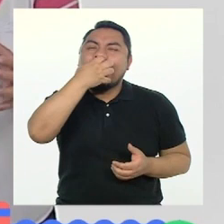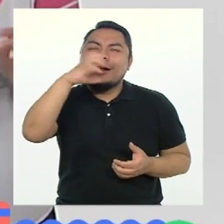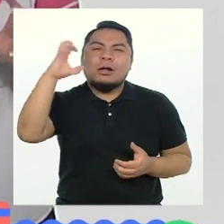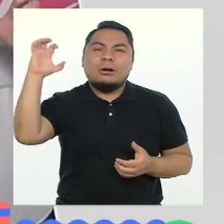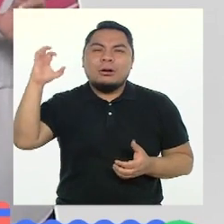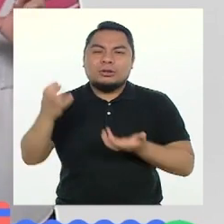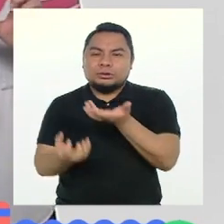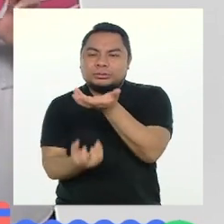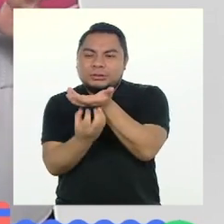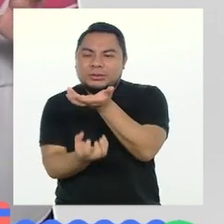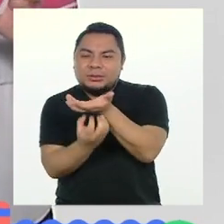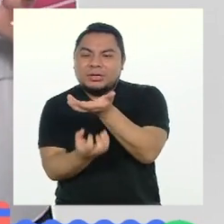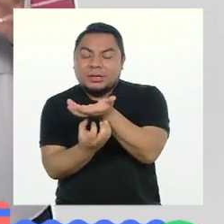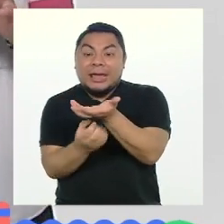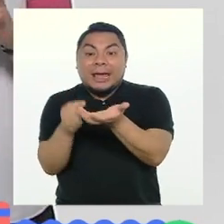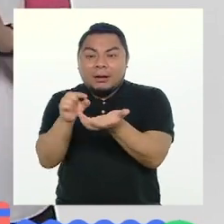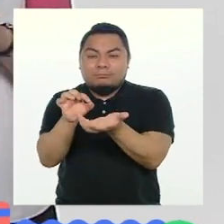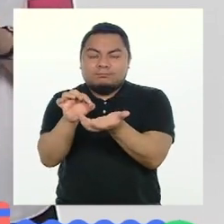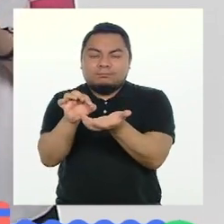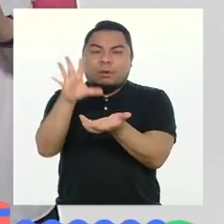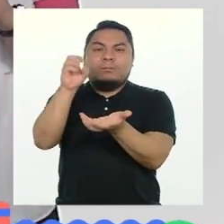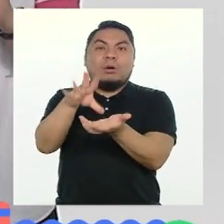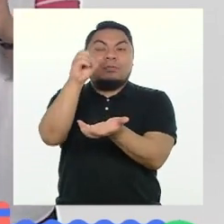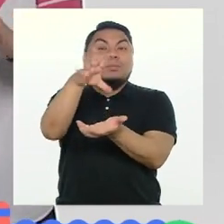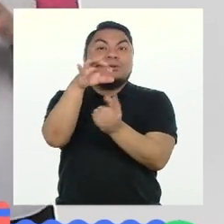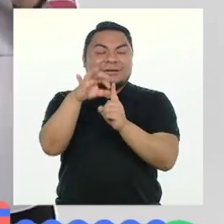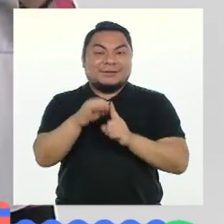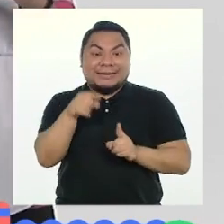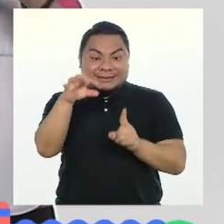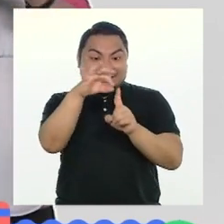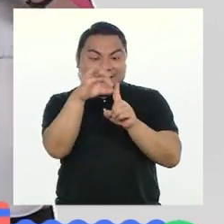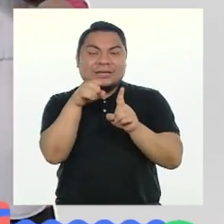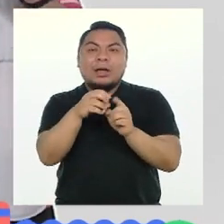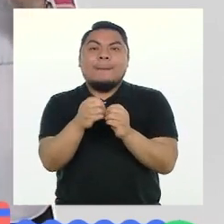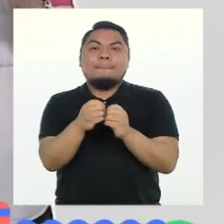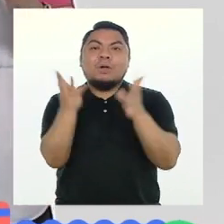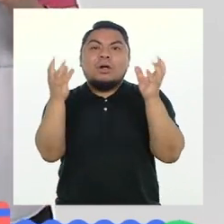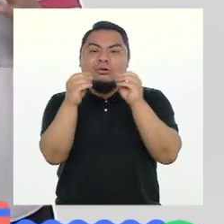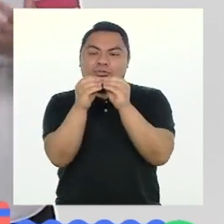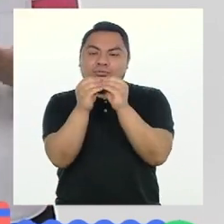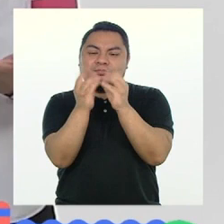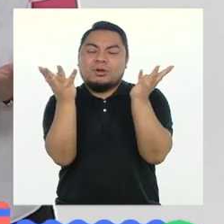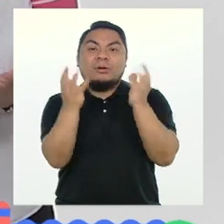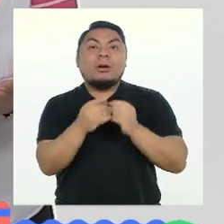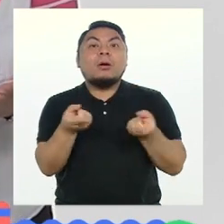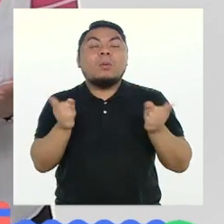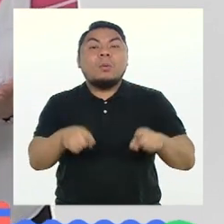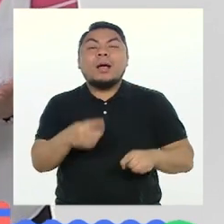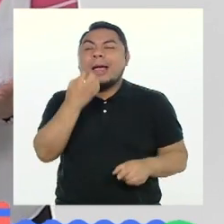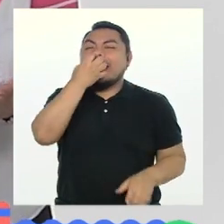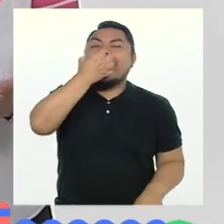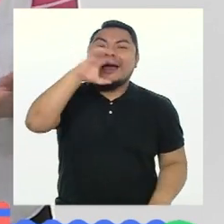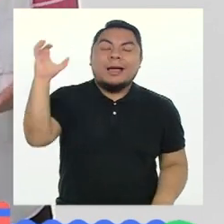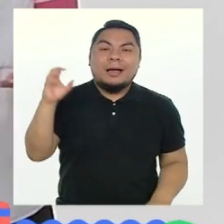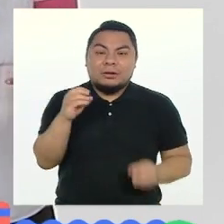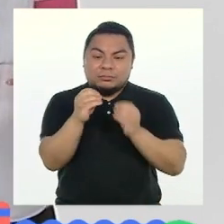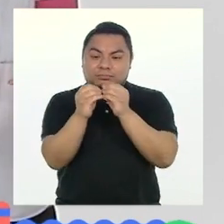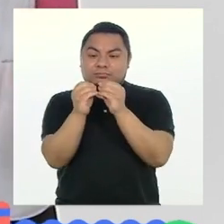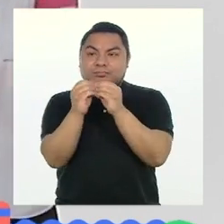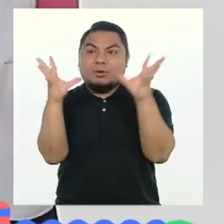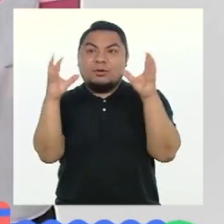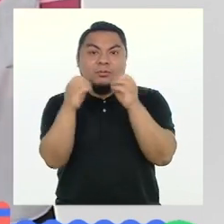reventó. Las palomitas de maíz son un tipo de grano de maíz que salta y se hincha cuando se expone al calor.